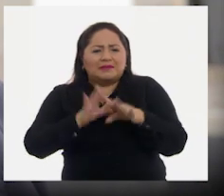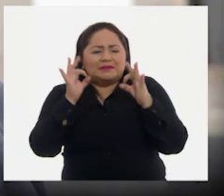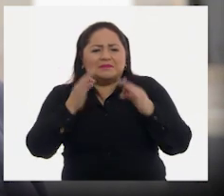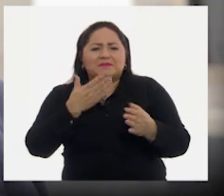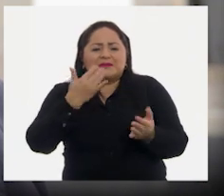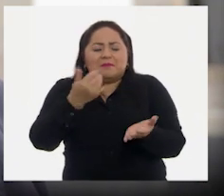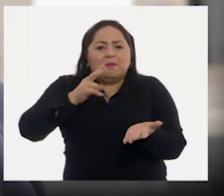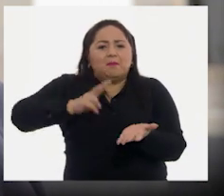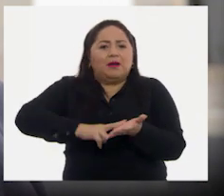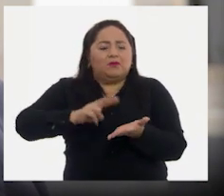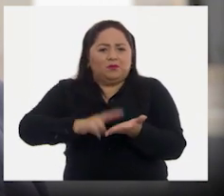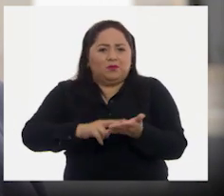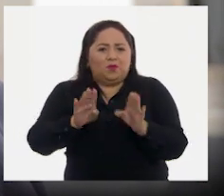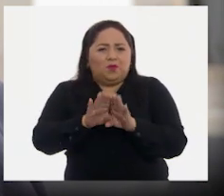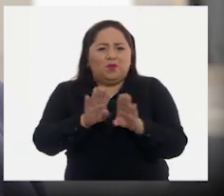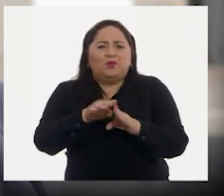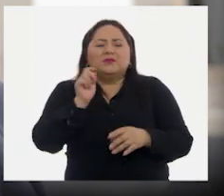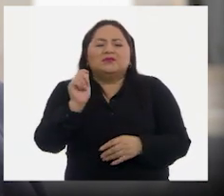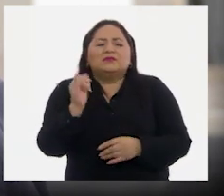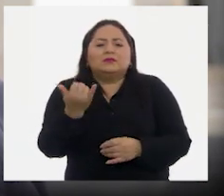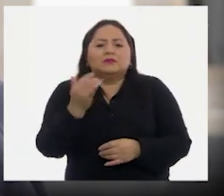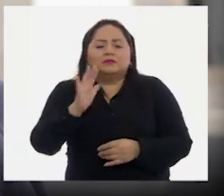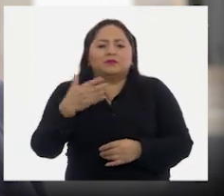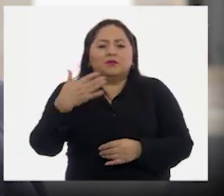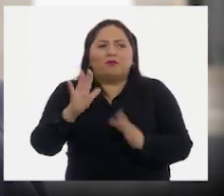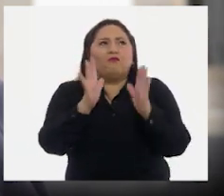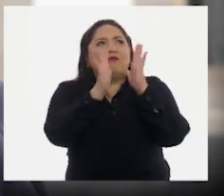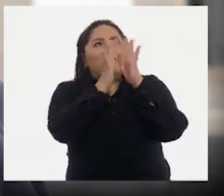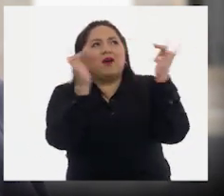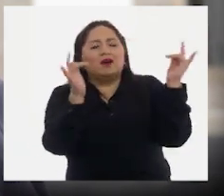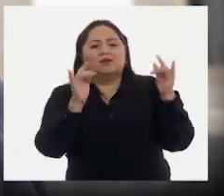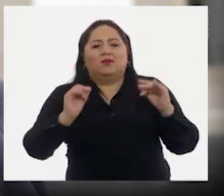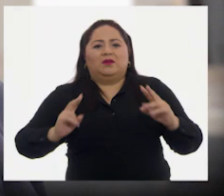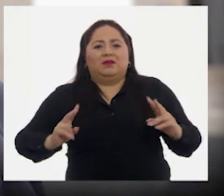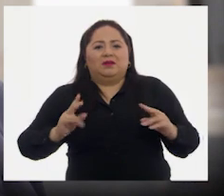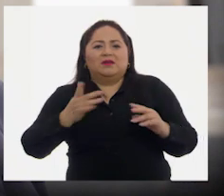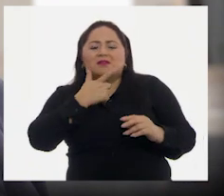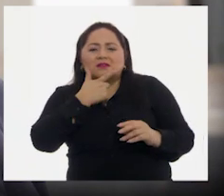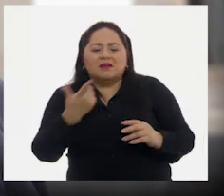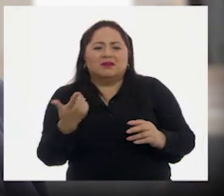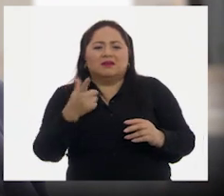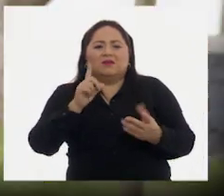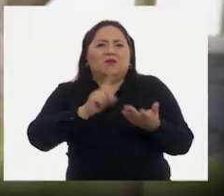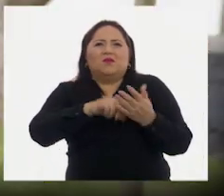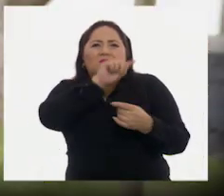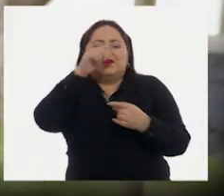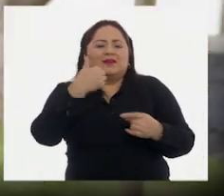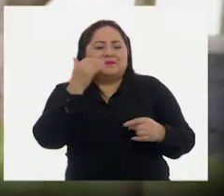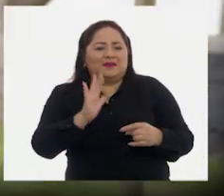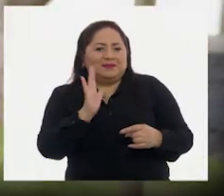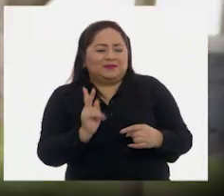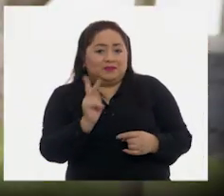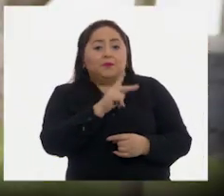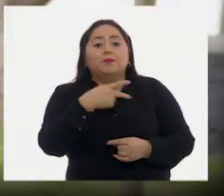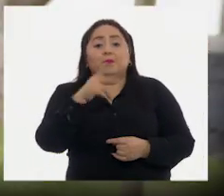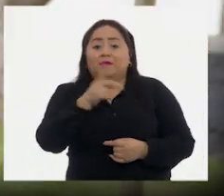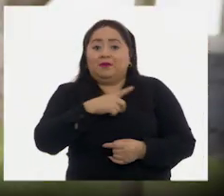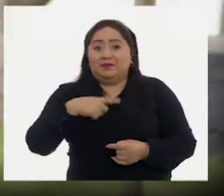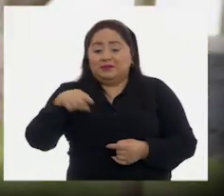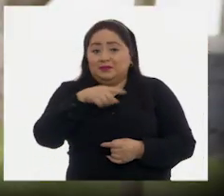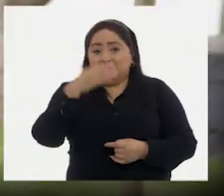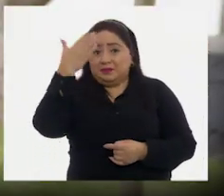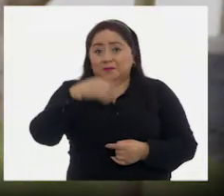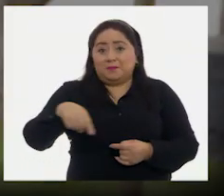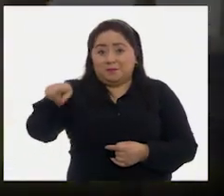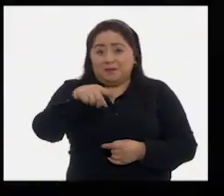tan valioso como si fuera el de Francia o el de Inglaterra o el de cualquier capital del mundo. Hay que tomar en cuenta que